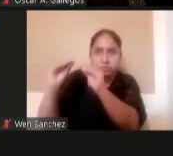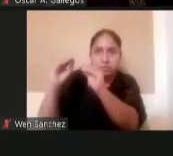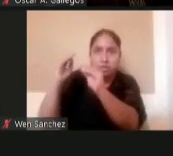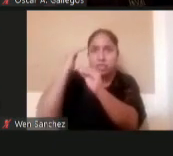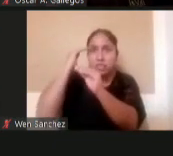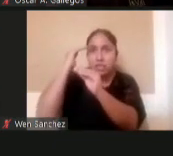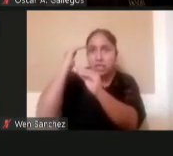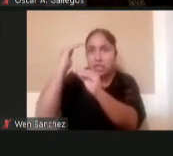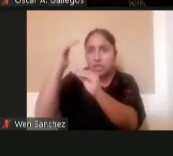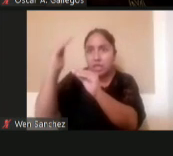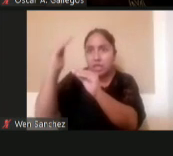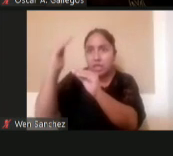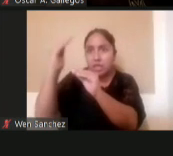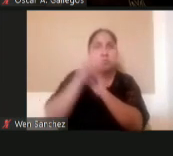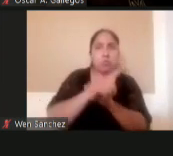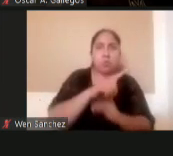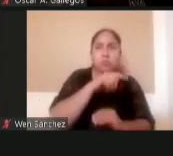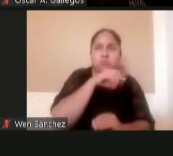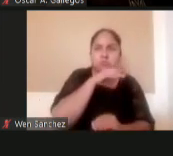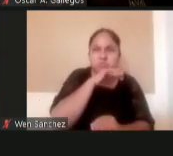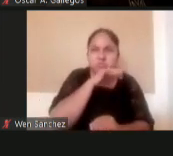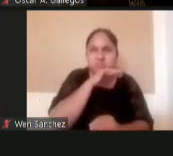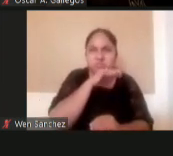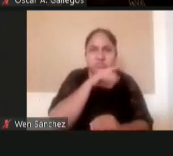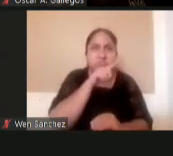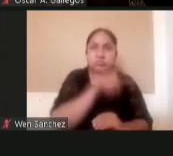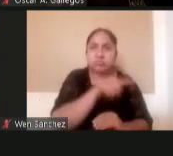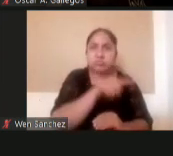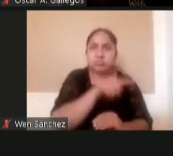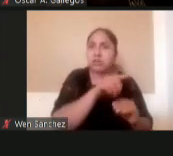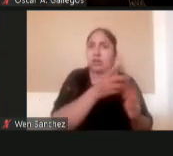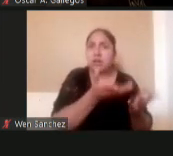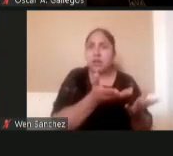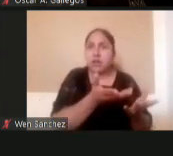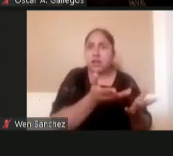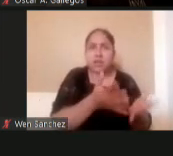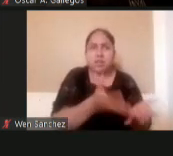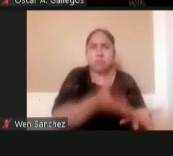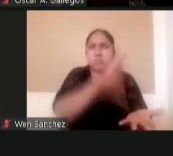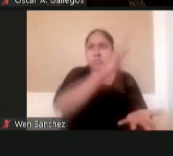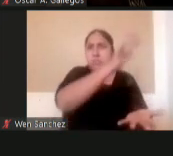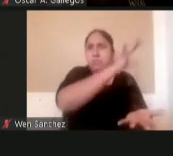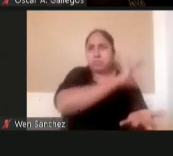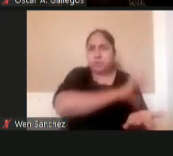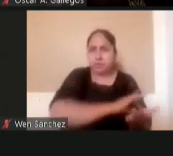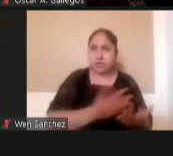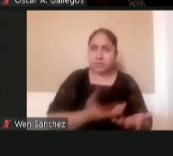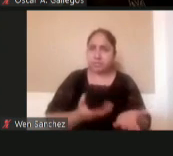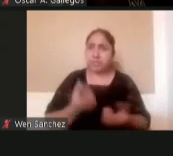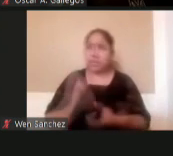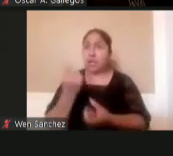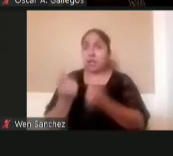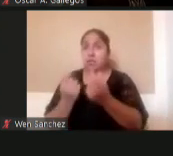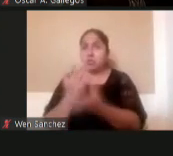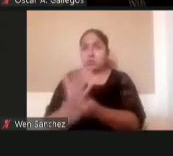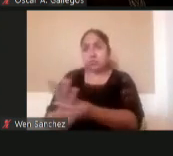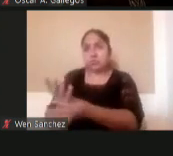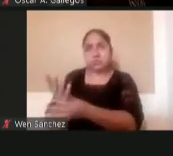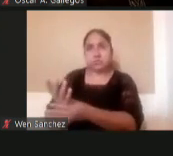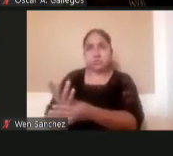split. Luera de la Rosa dice, son los que están colgados. La síndica dice, no, es por la pandemia. Pero bueno,